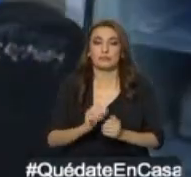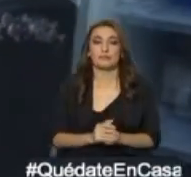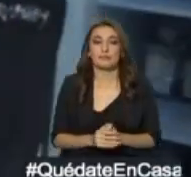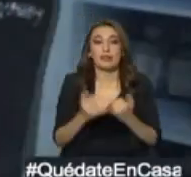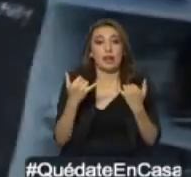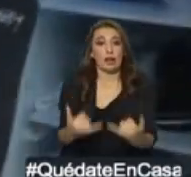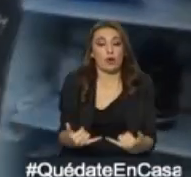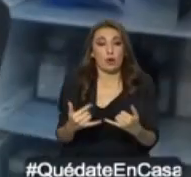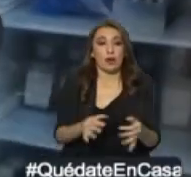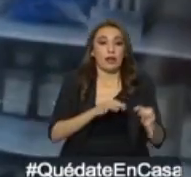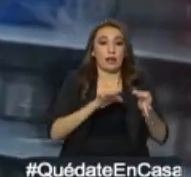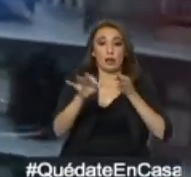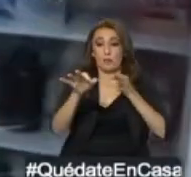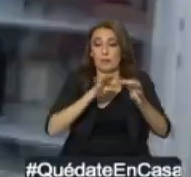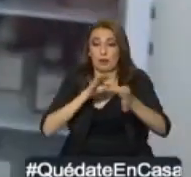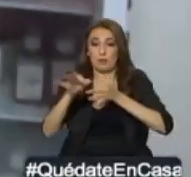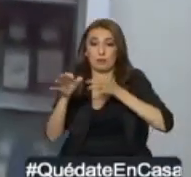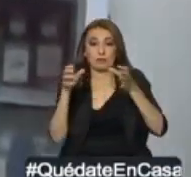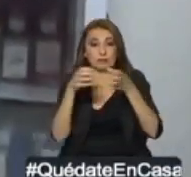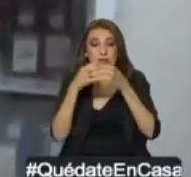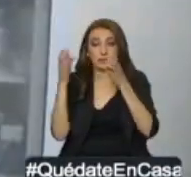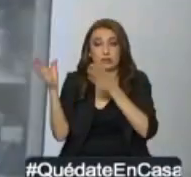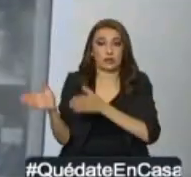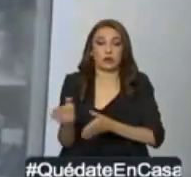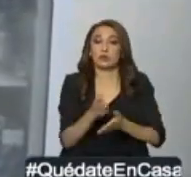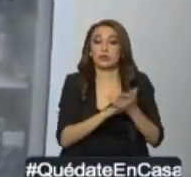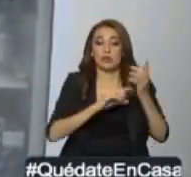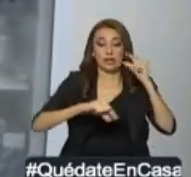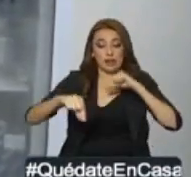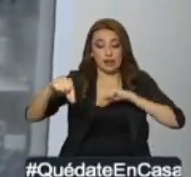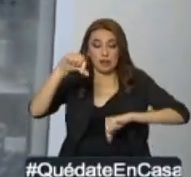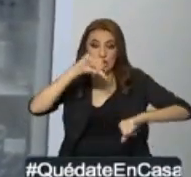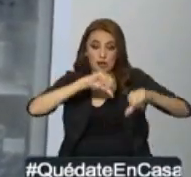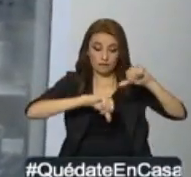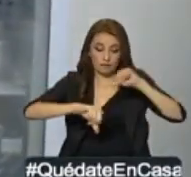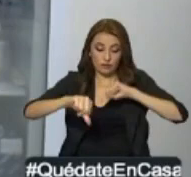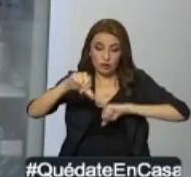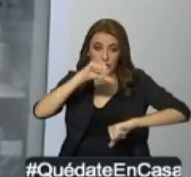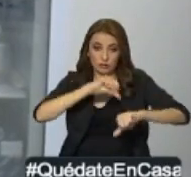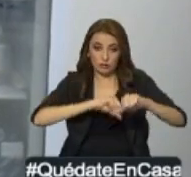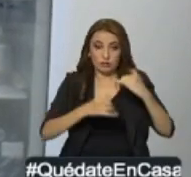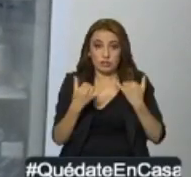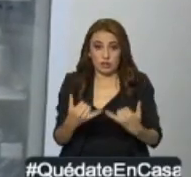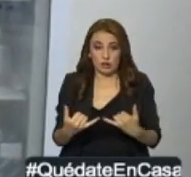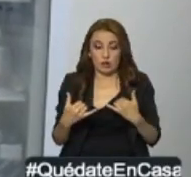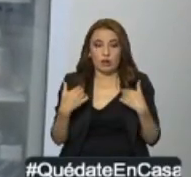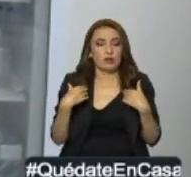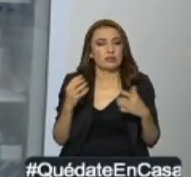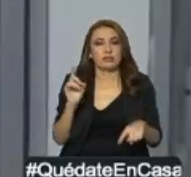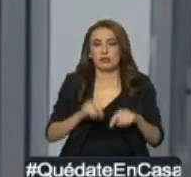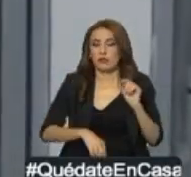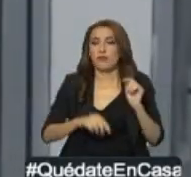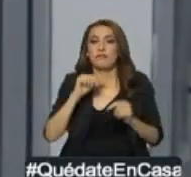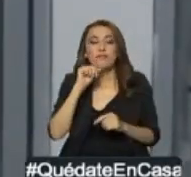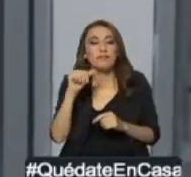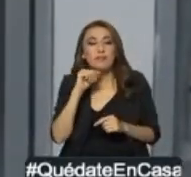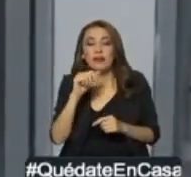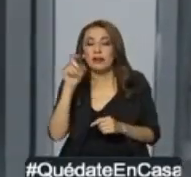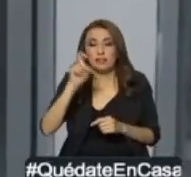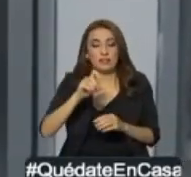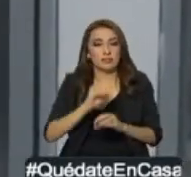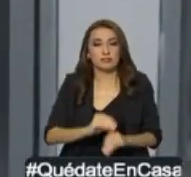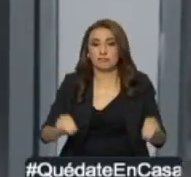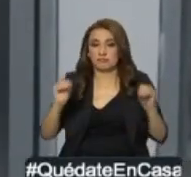precisar que la capacidad resolutiva de nuestros laboratorios no fue la suficiente ante el incremento de la demanda de pruebas